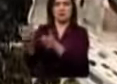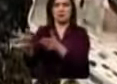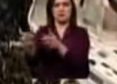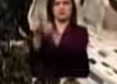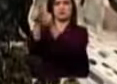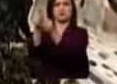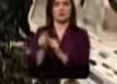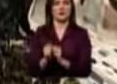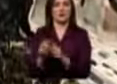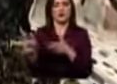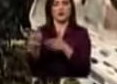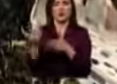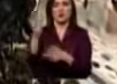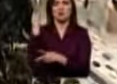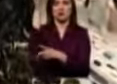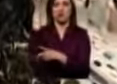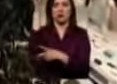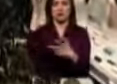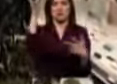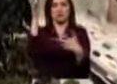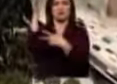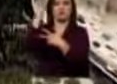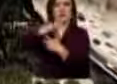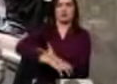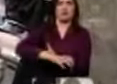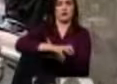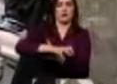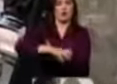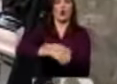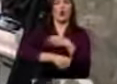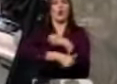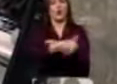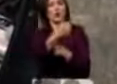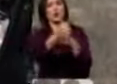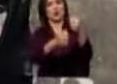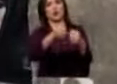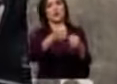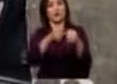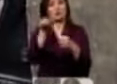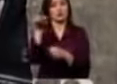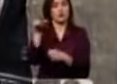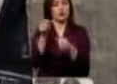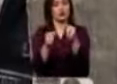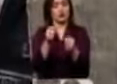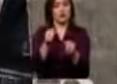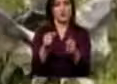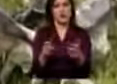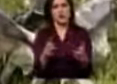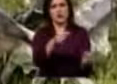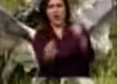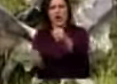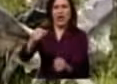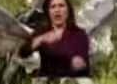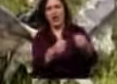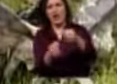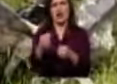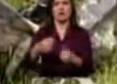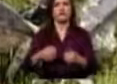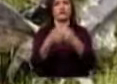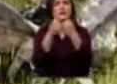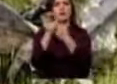árbol que se incrustó por el parabrisas delantero de una camioneta. Aparentemente el conductor del vehículo perdió pista. El accidente